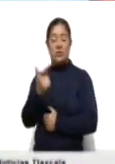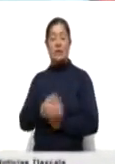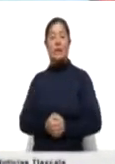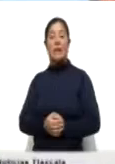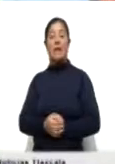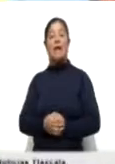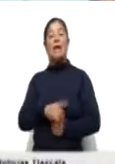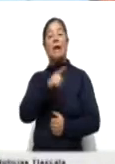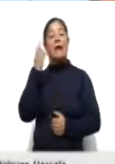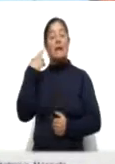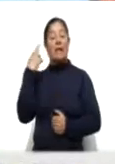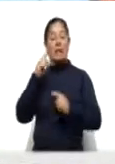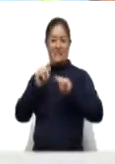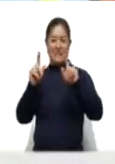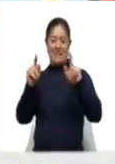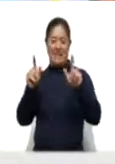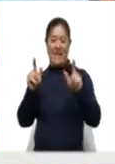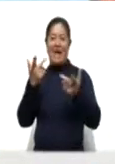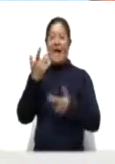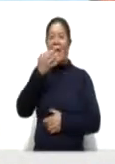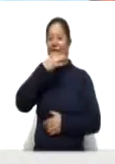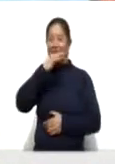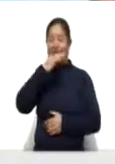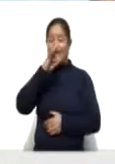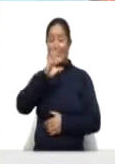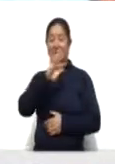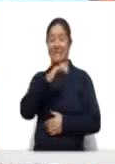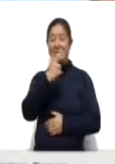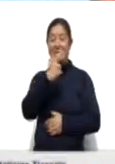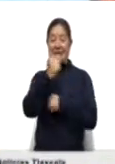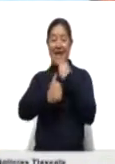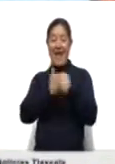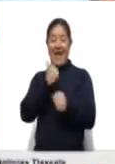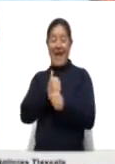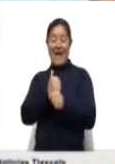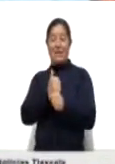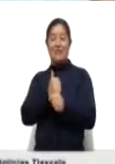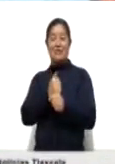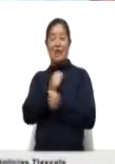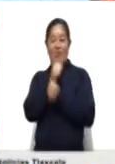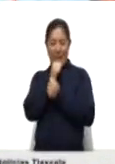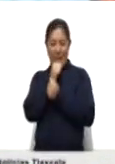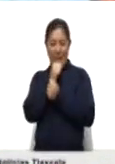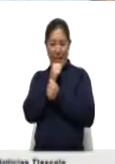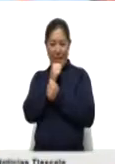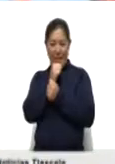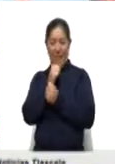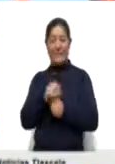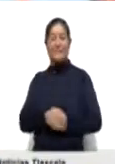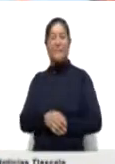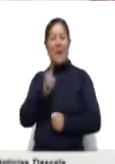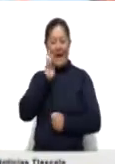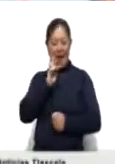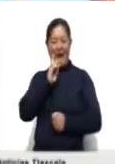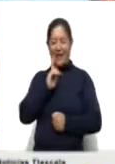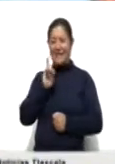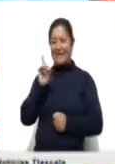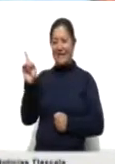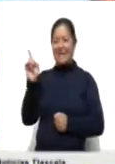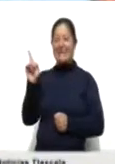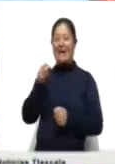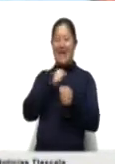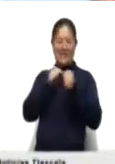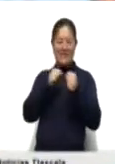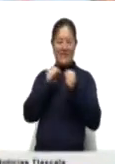hermana Radio Tlaxcala cumplió 47 años al aire. Veamos esta nota especial que realizó nuestra compañera